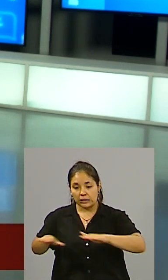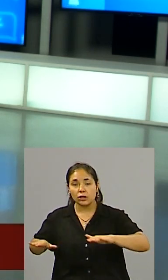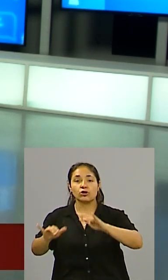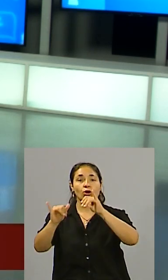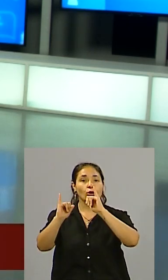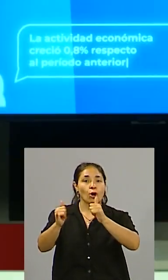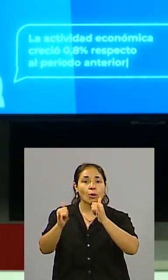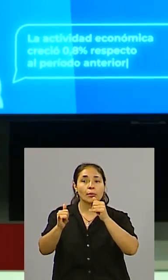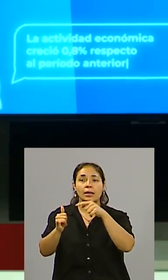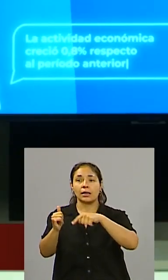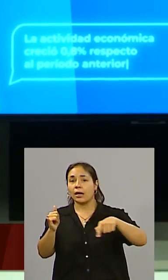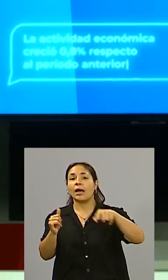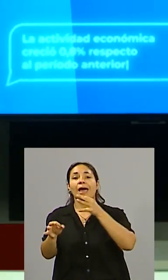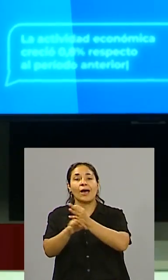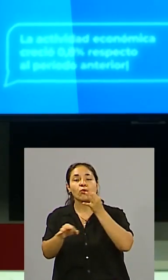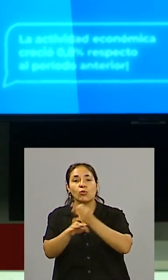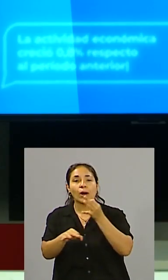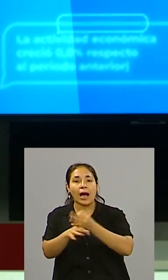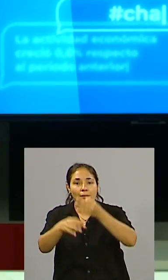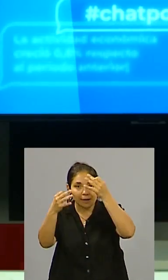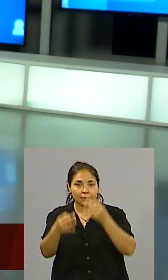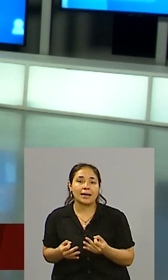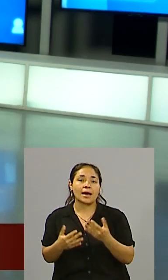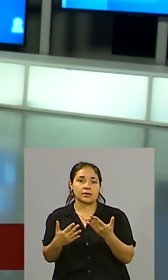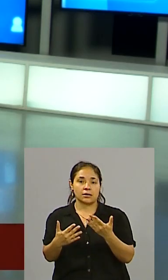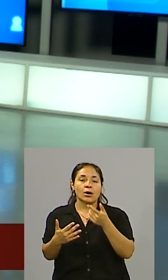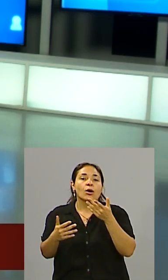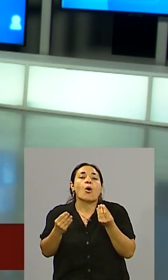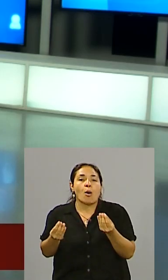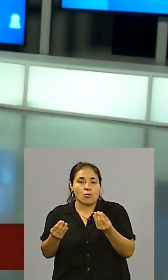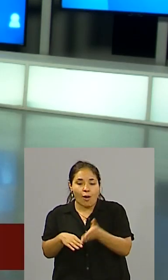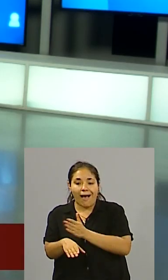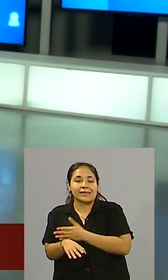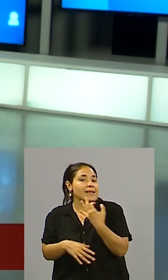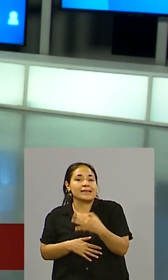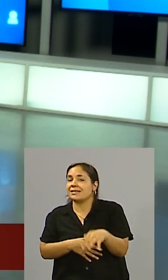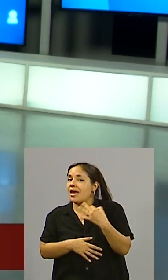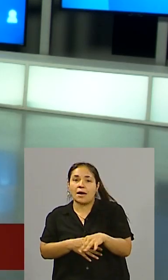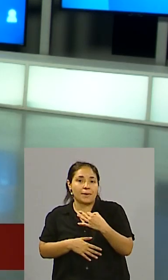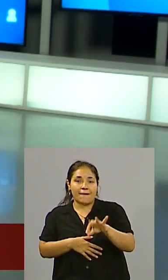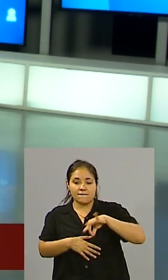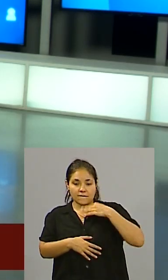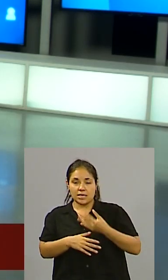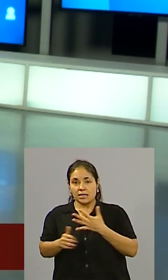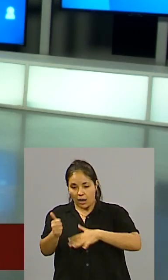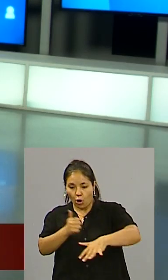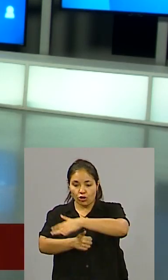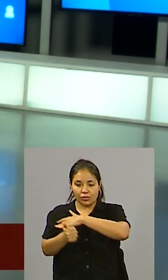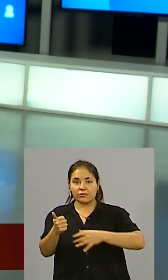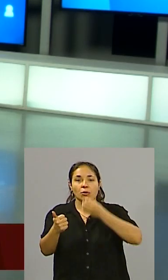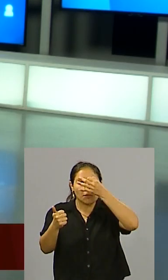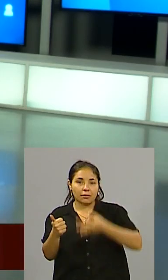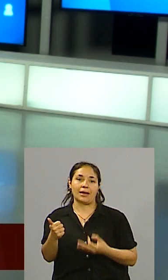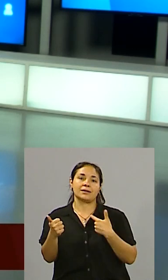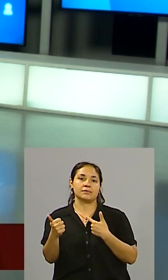estén en condiciones de educabilidad. Y para eso tiene que tener cubiertas sus condiciones sociales, ¿no? Por eso unir estas dos áreas, educación